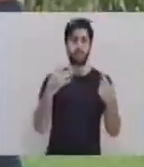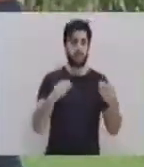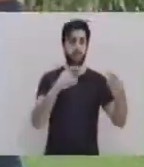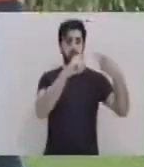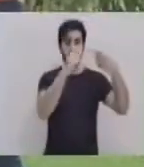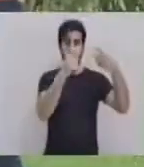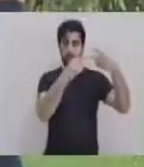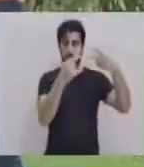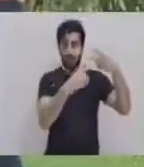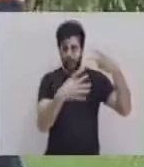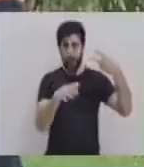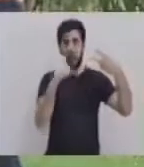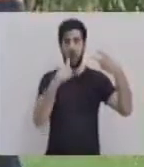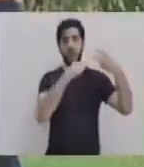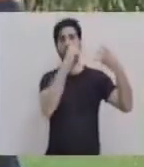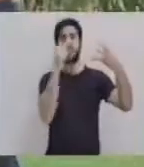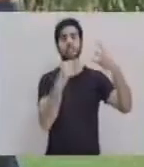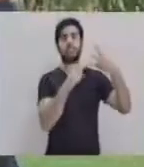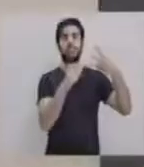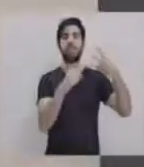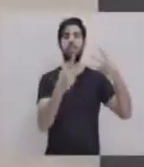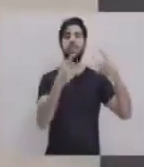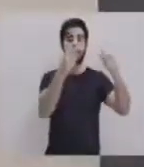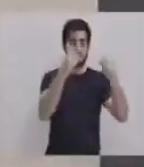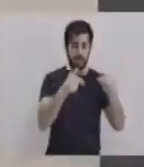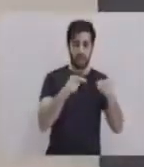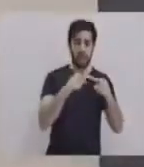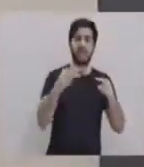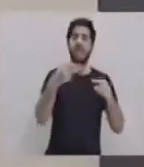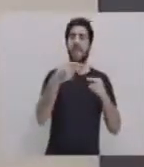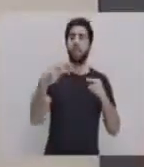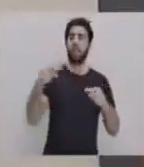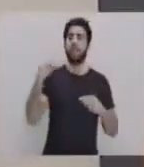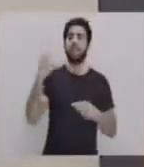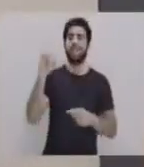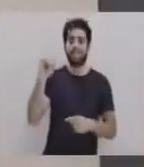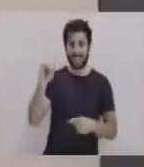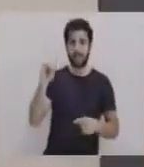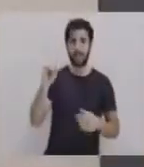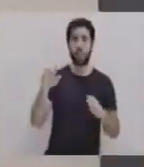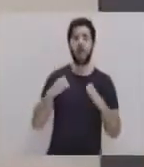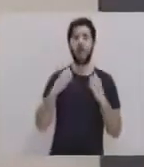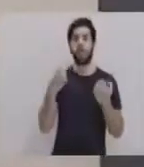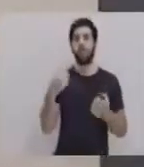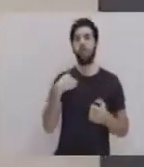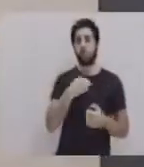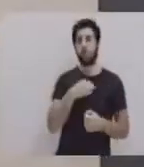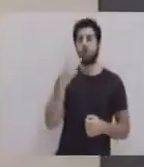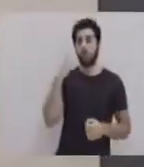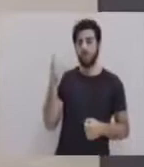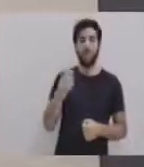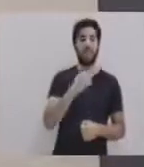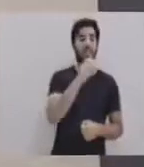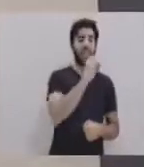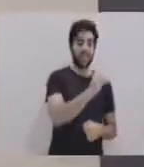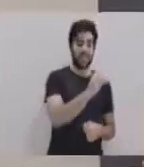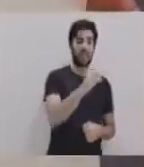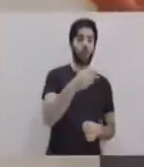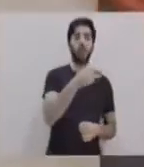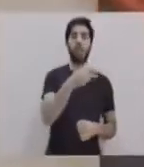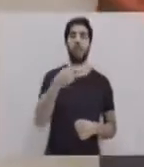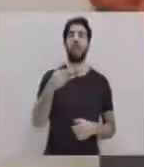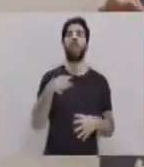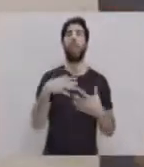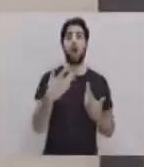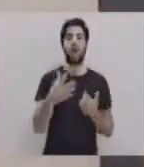ello decimos entonces que 0 es igual a 6x más 16. 6x